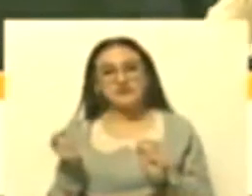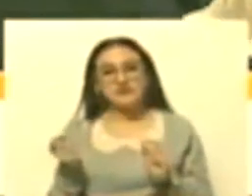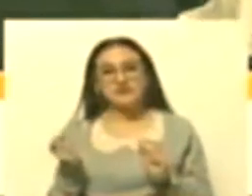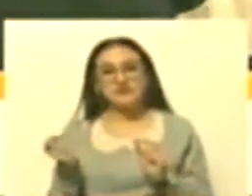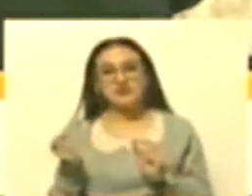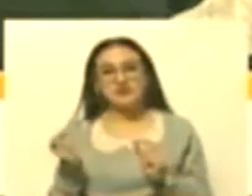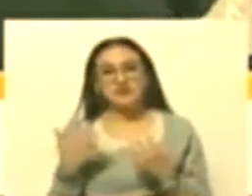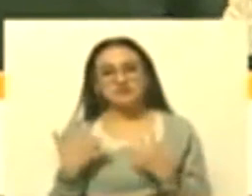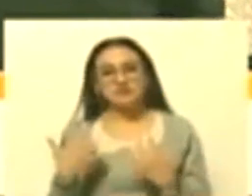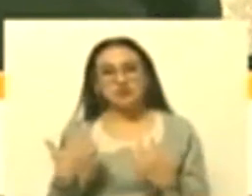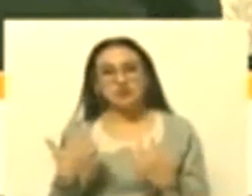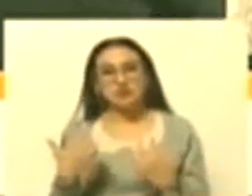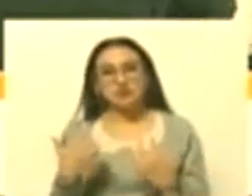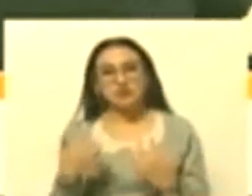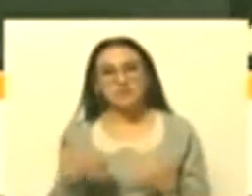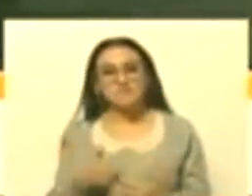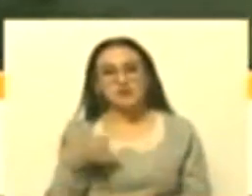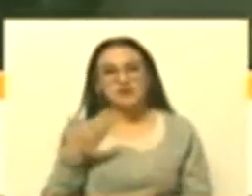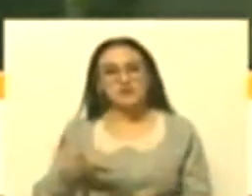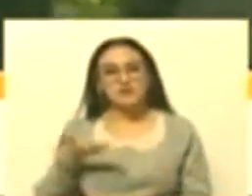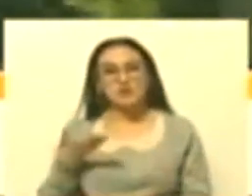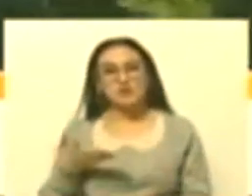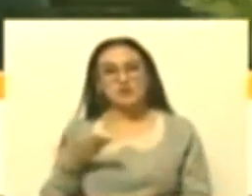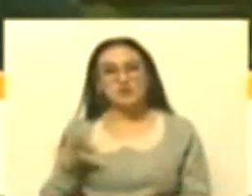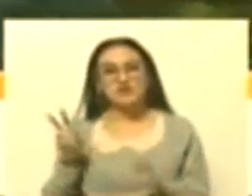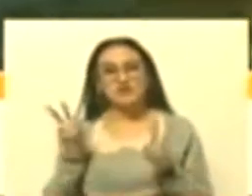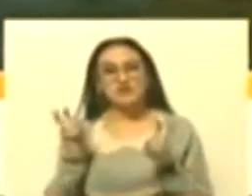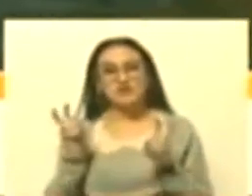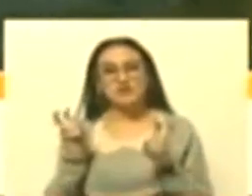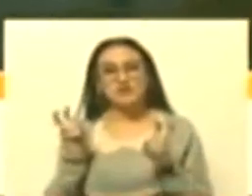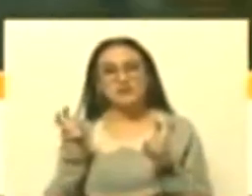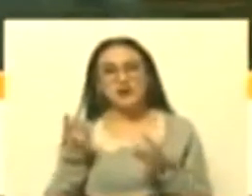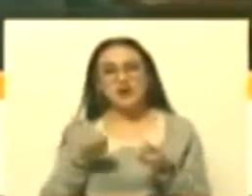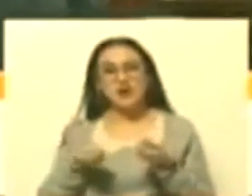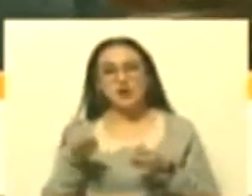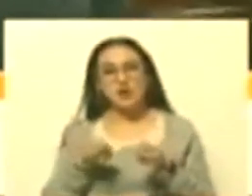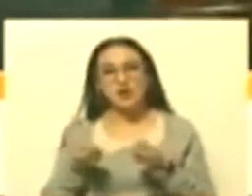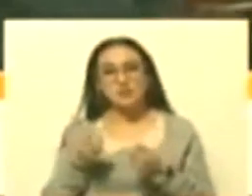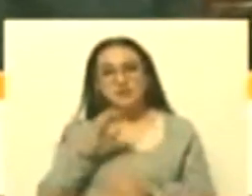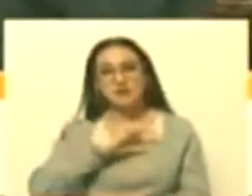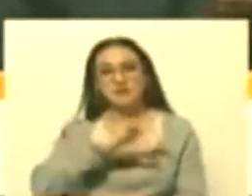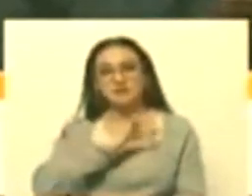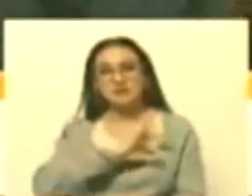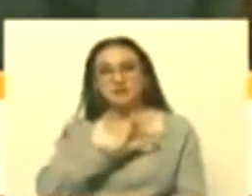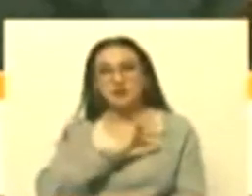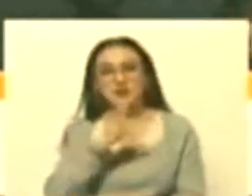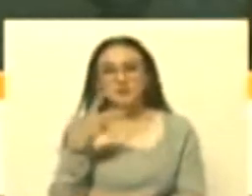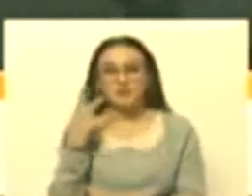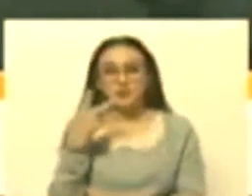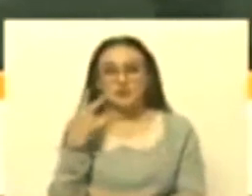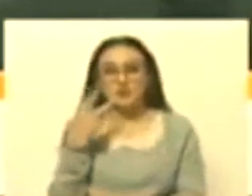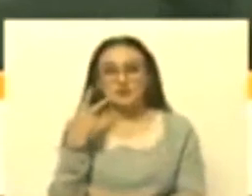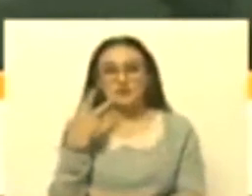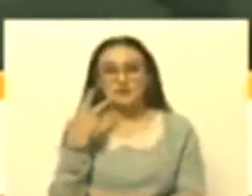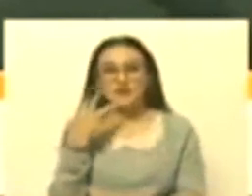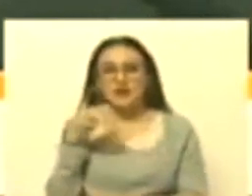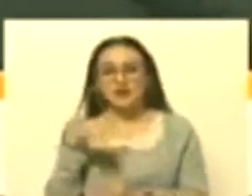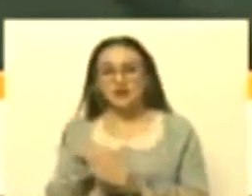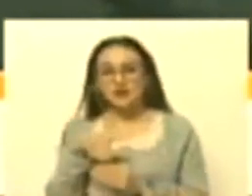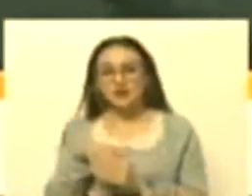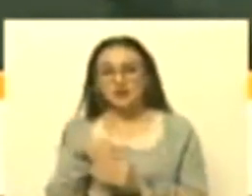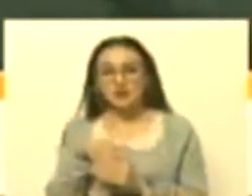instancias de trabajo, definir los más importantes temas en el área económica, social, política,